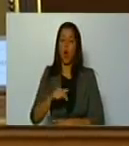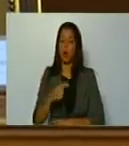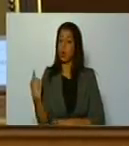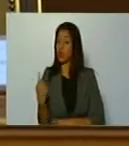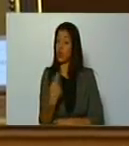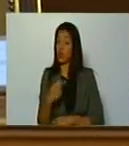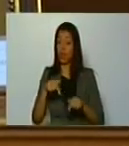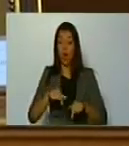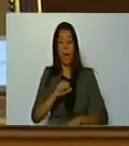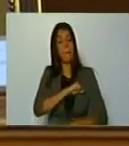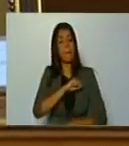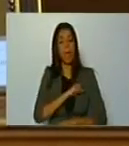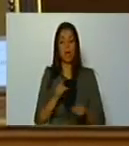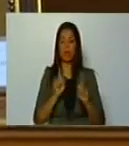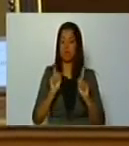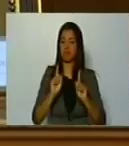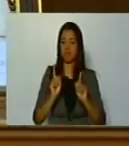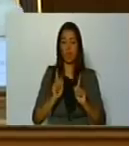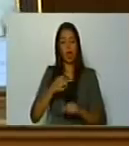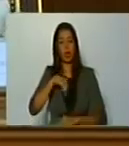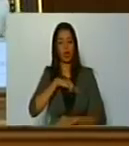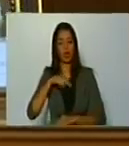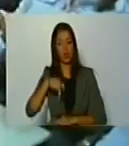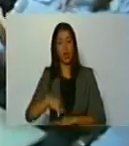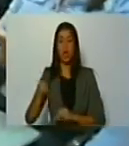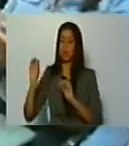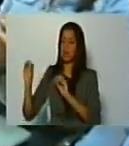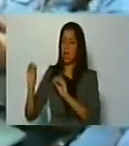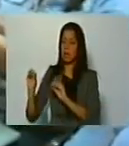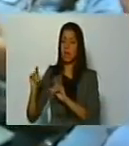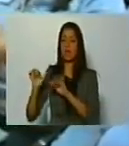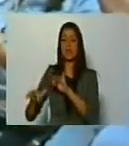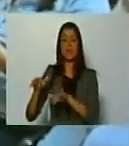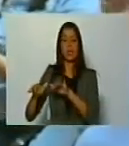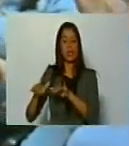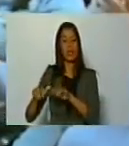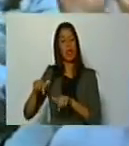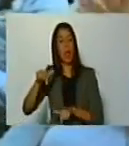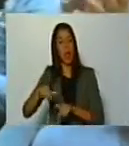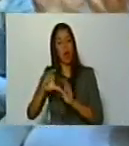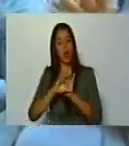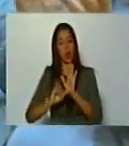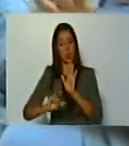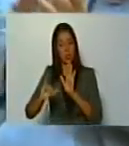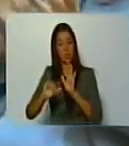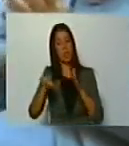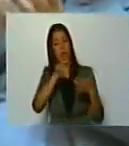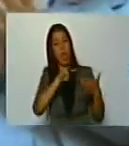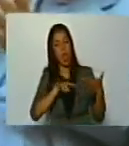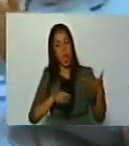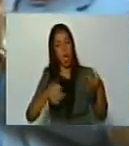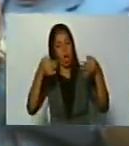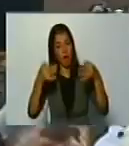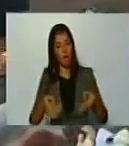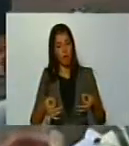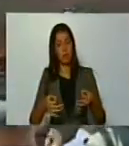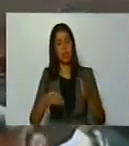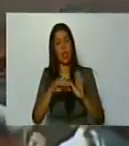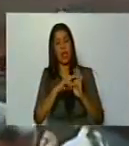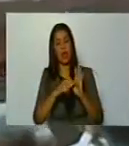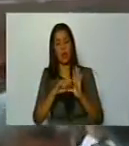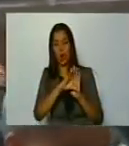al secretario de esta magna y plenipotenciaria Asamblea Constituyente que dé lectura al acto constituyente